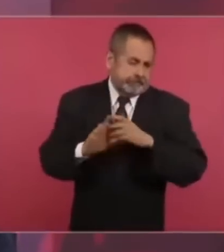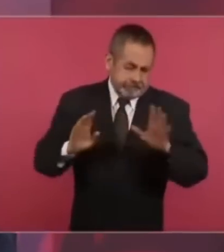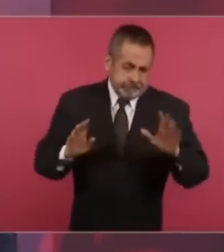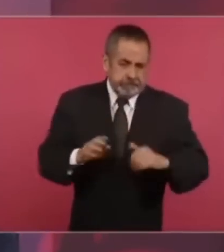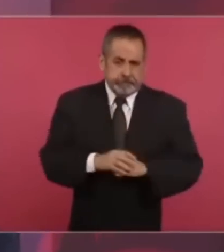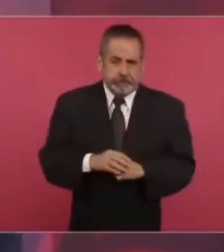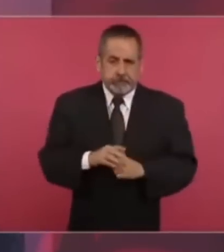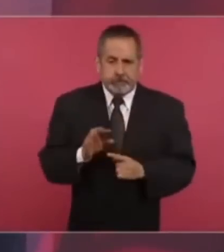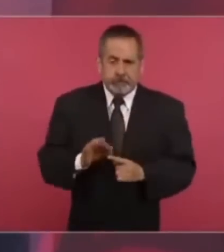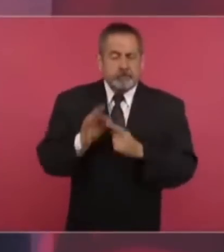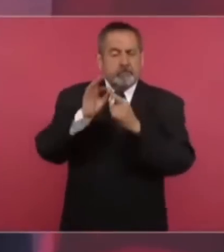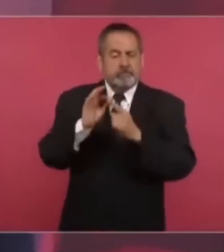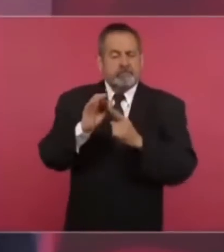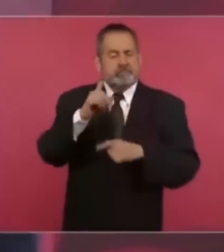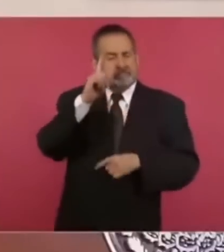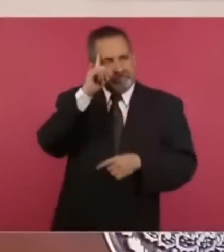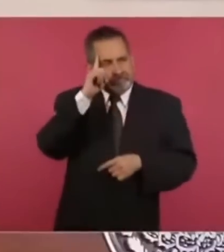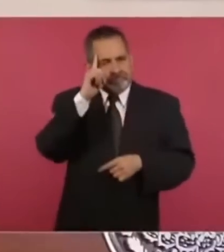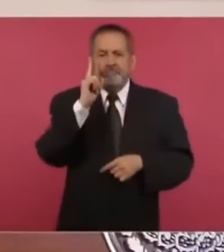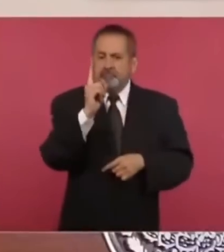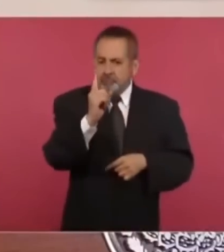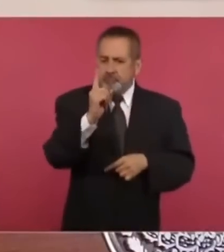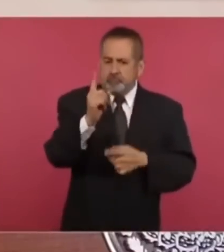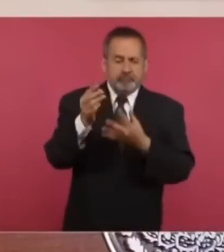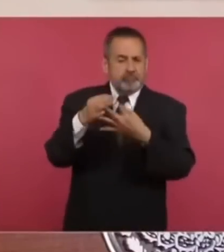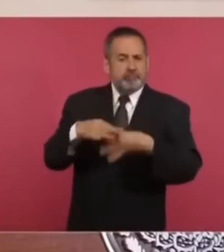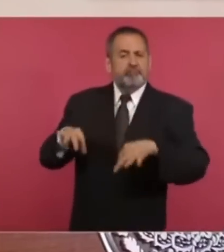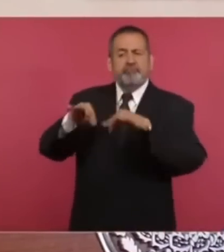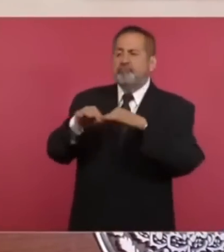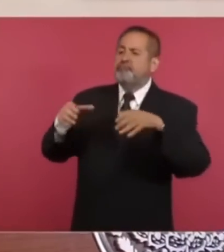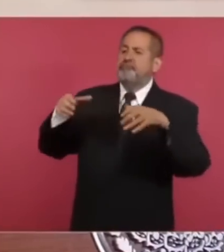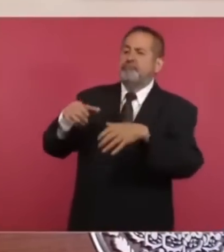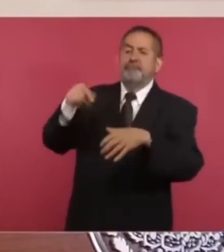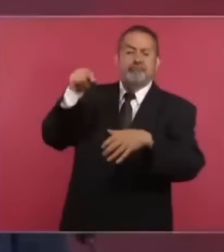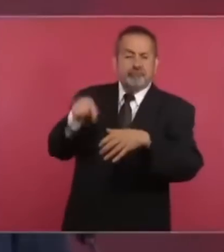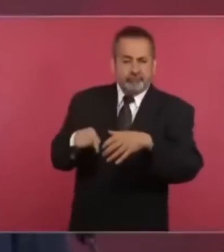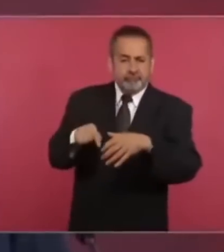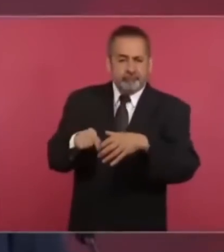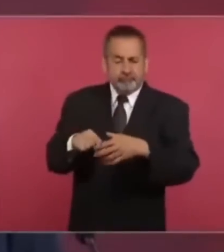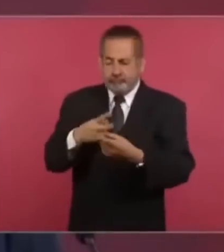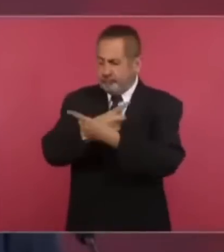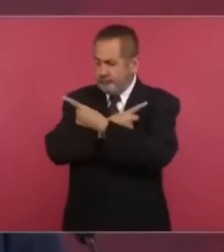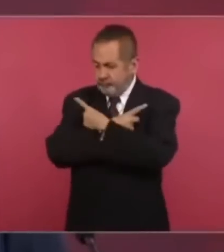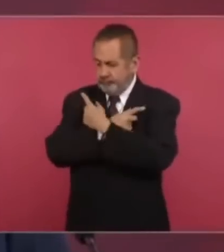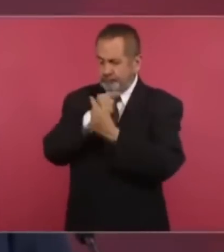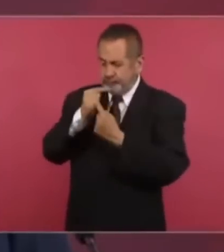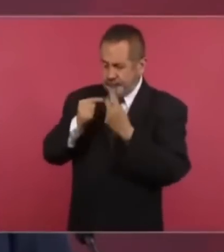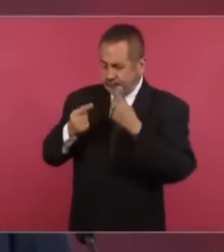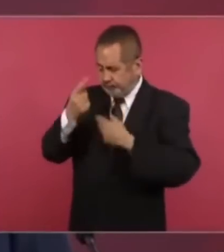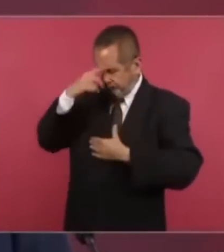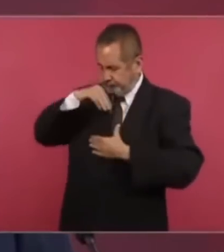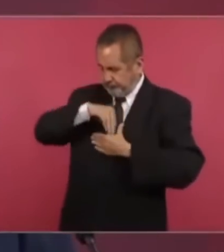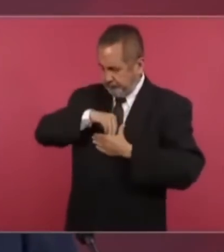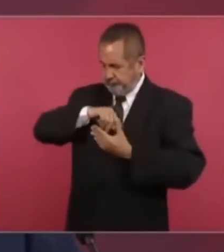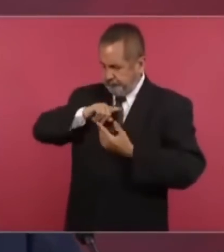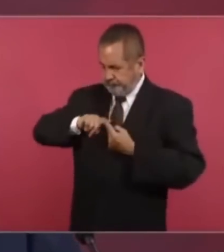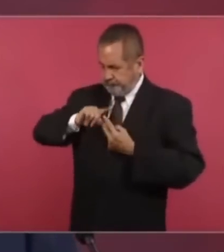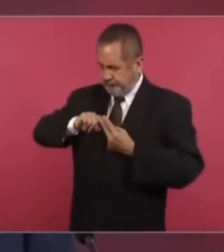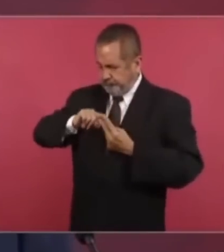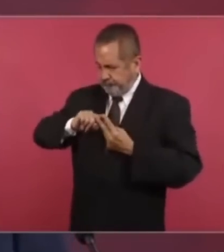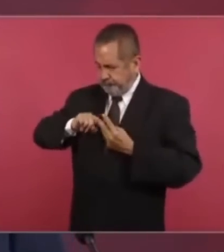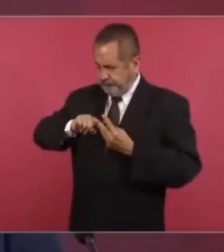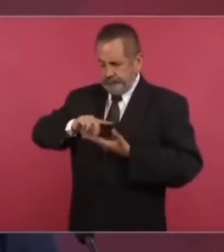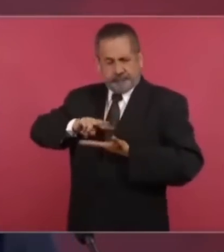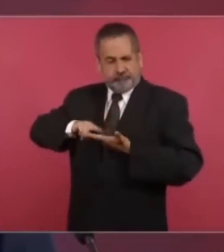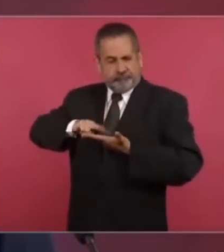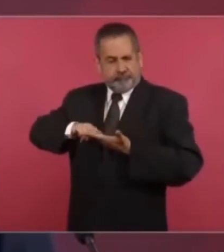y resaltando la importancia que tiene el mantener valores, el que no se desintegren